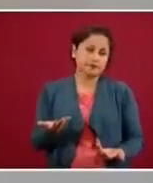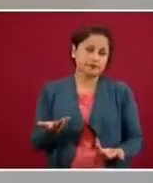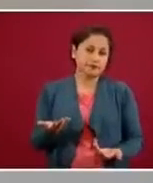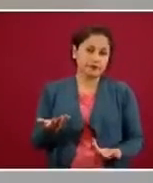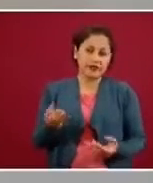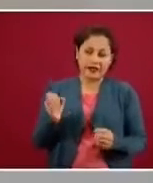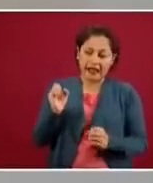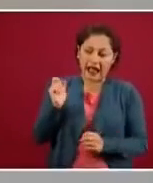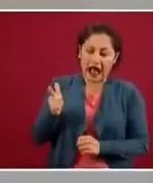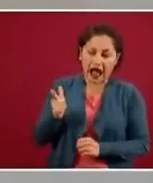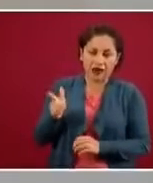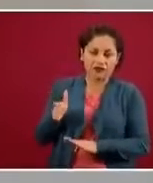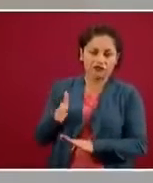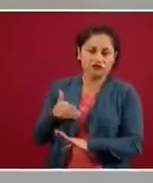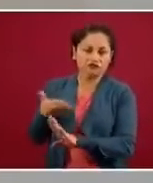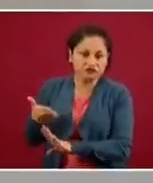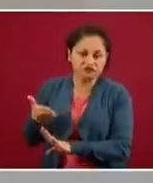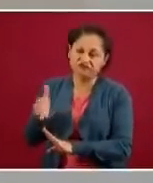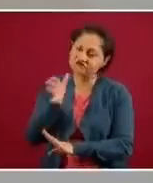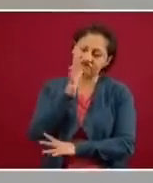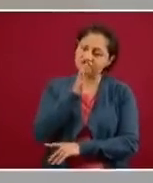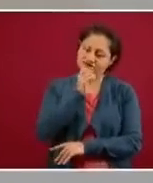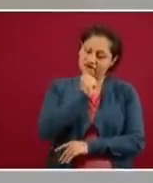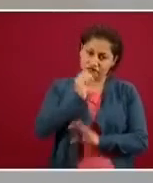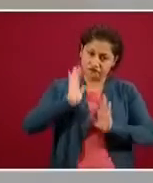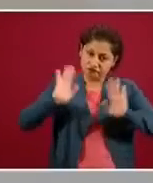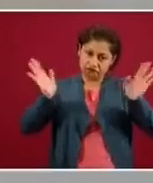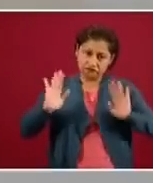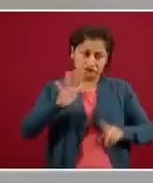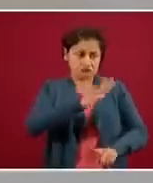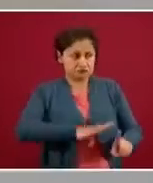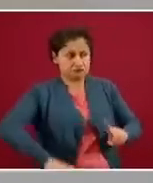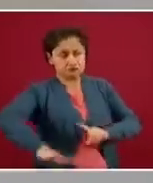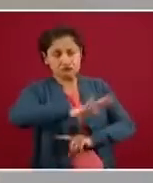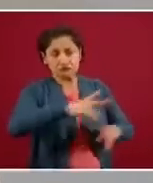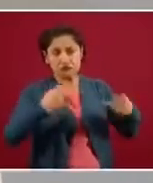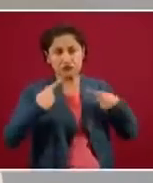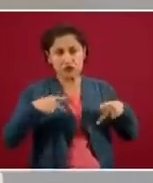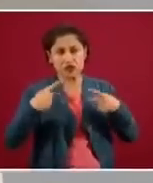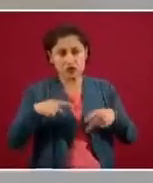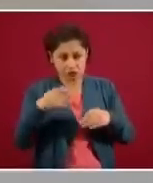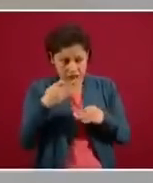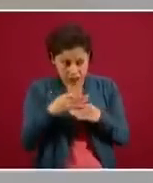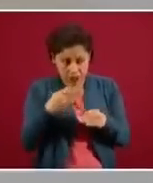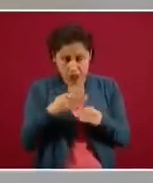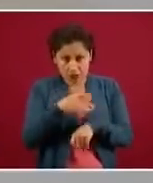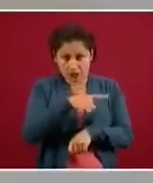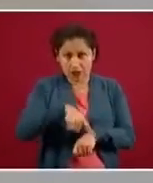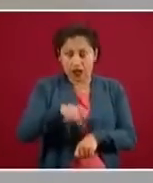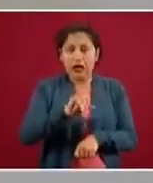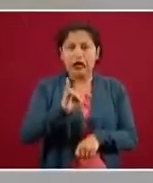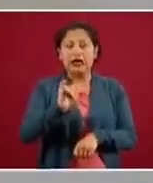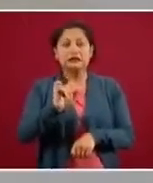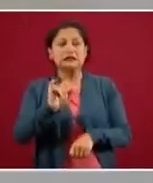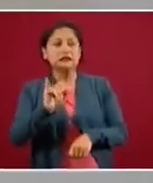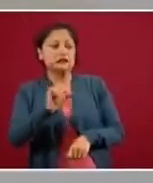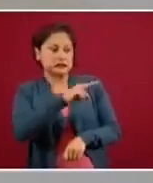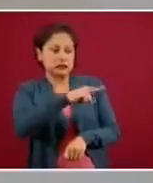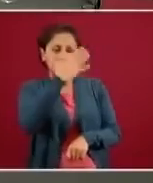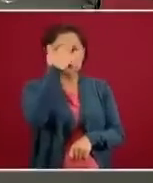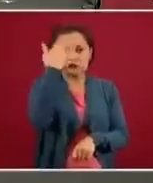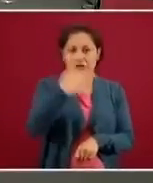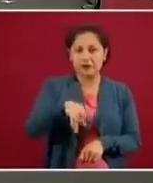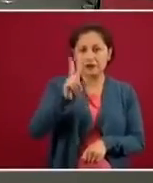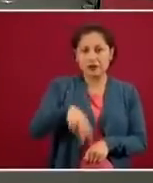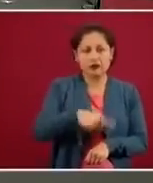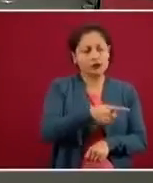sumando con la enorme mayoría de mexicanas y mexicanos que conocen en este foro y muchos otros la verdad.